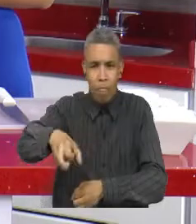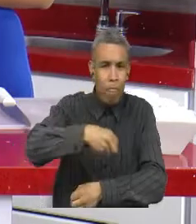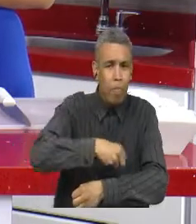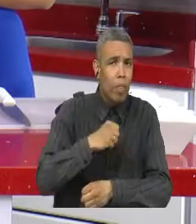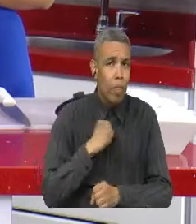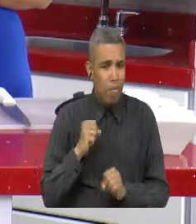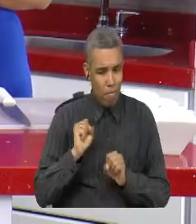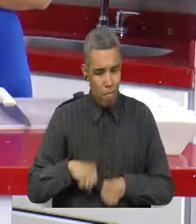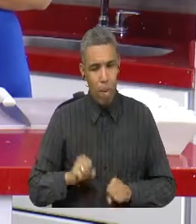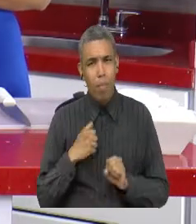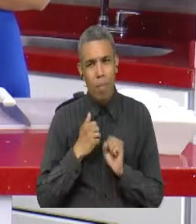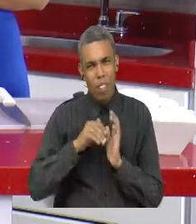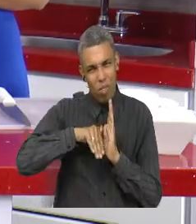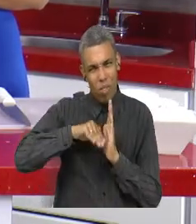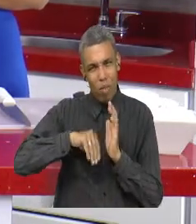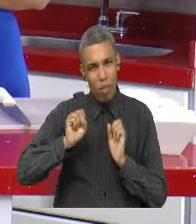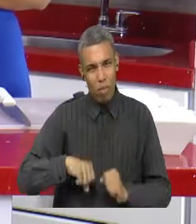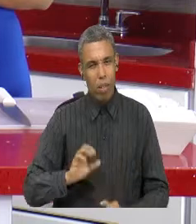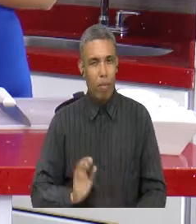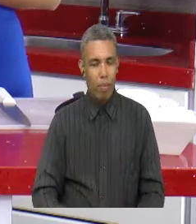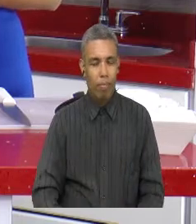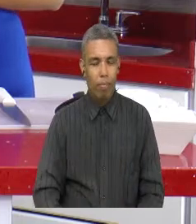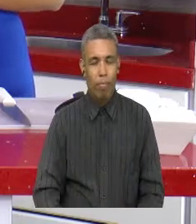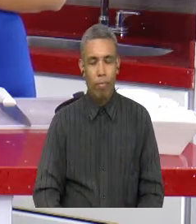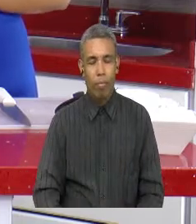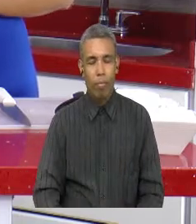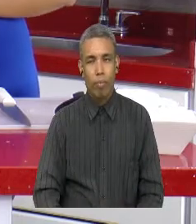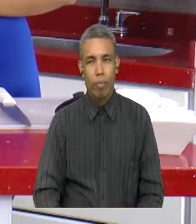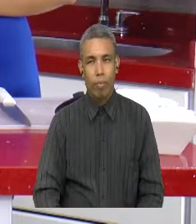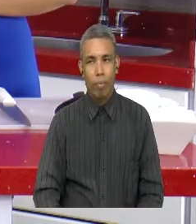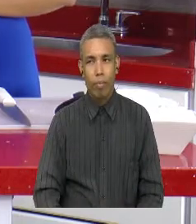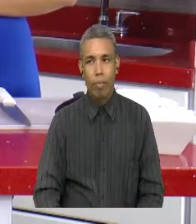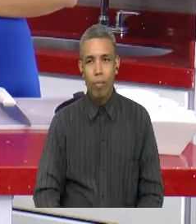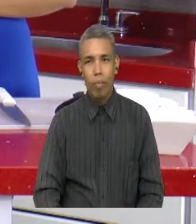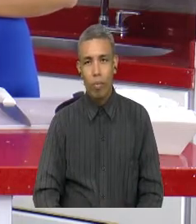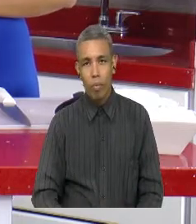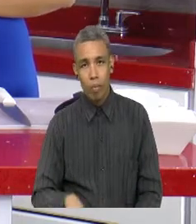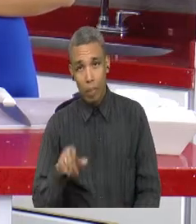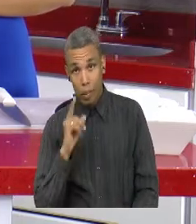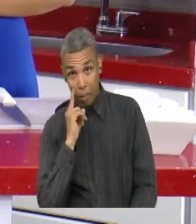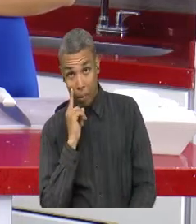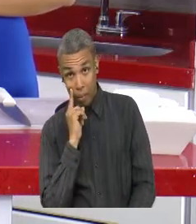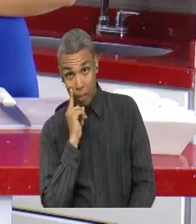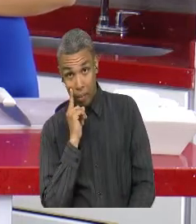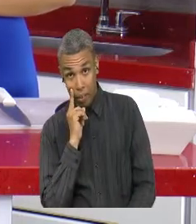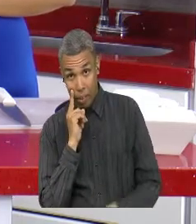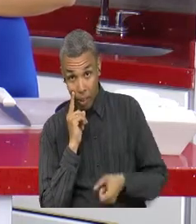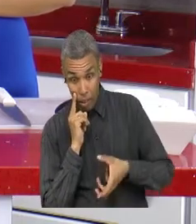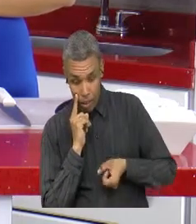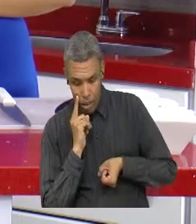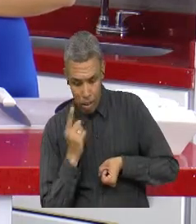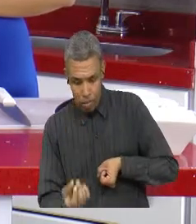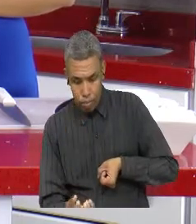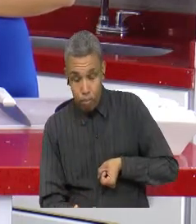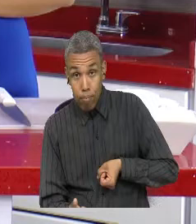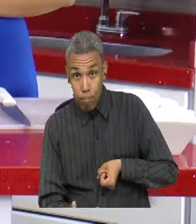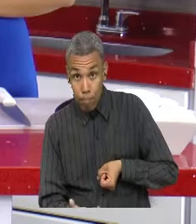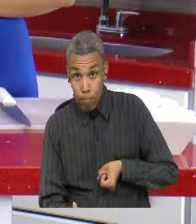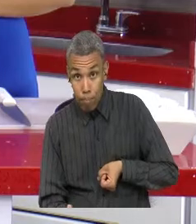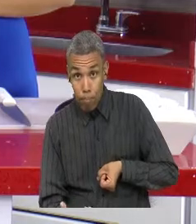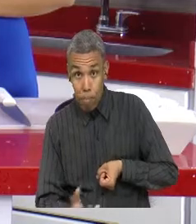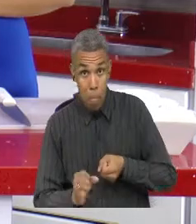Perfectamente económicas en cualquier tienda. Como ustedes ven, perdón, Rosy, hay que estar muy pendiente de esto, ¿no? Podemos estar haciendo